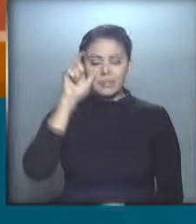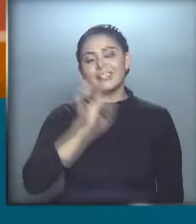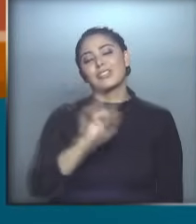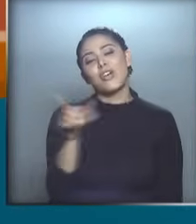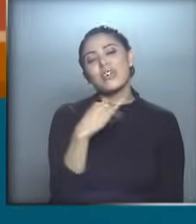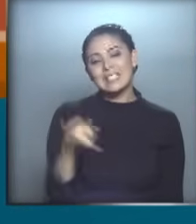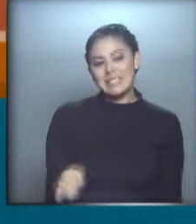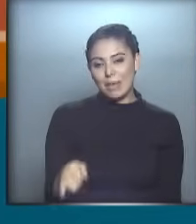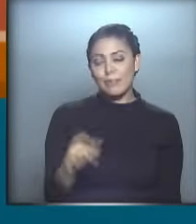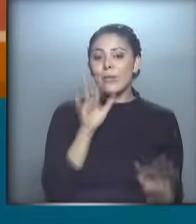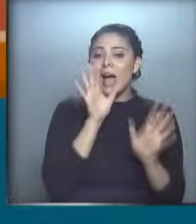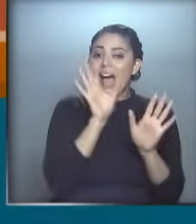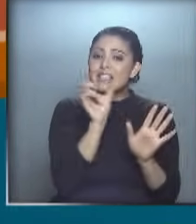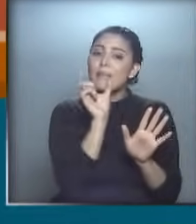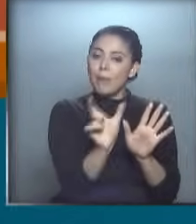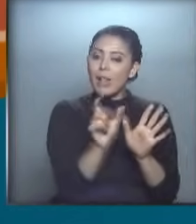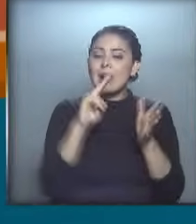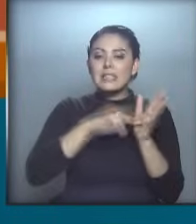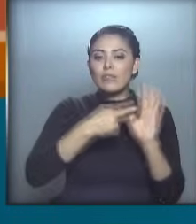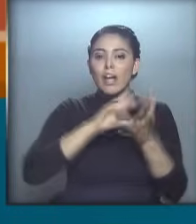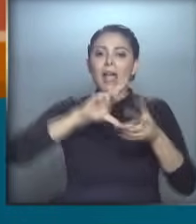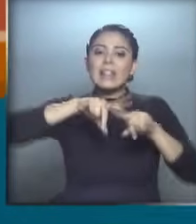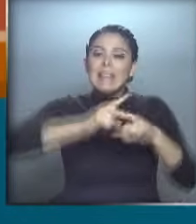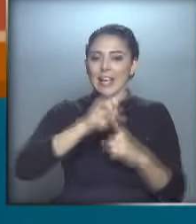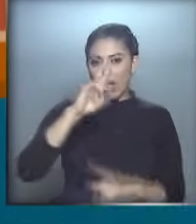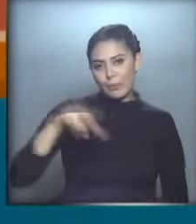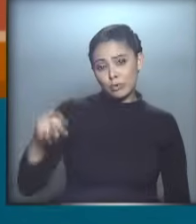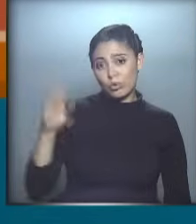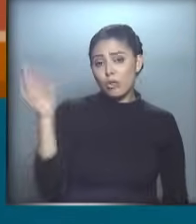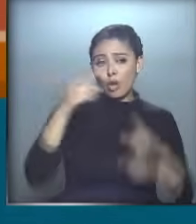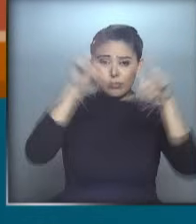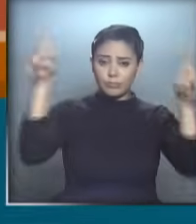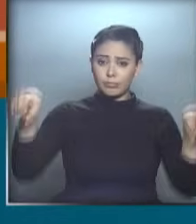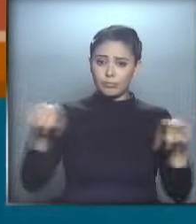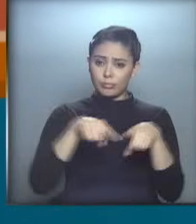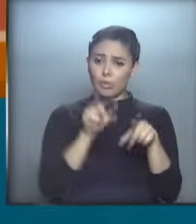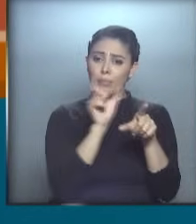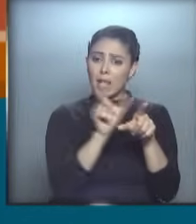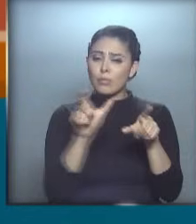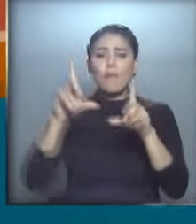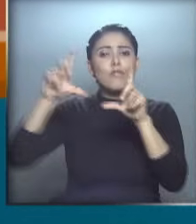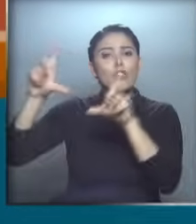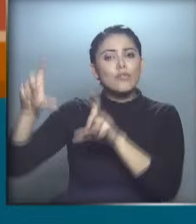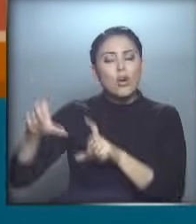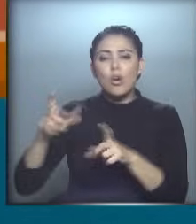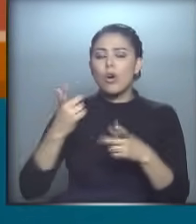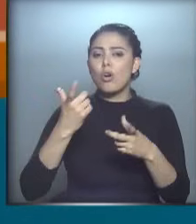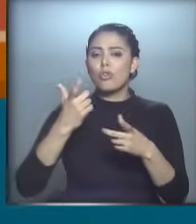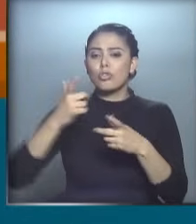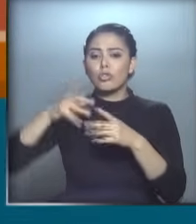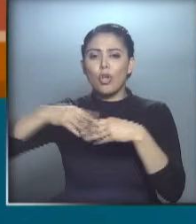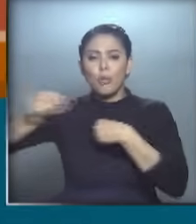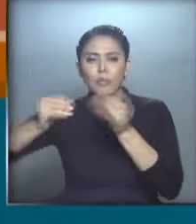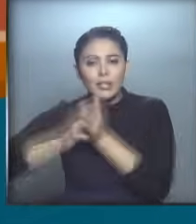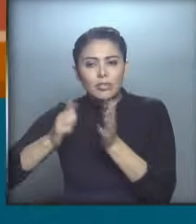Samba! Collage es una técnica artística. Son obras hechas con fragmentos de fotografías,